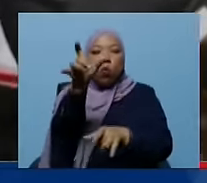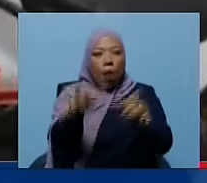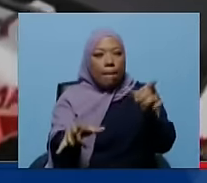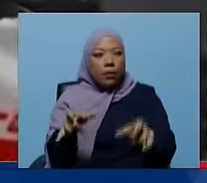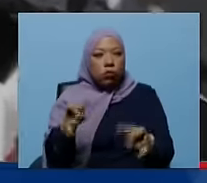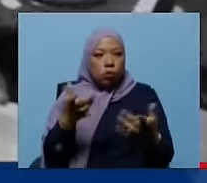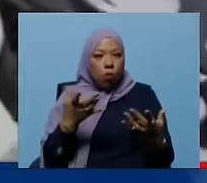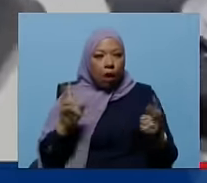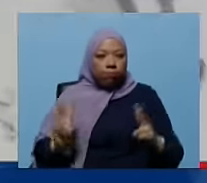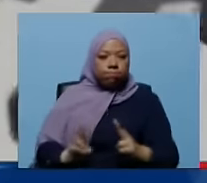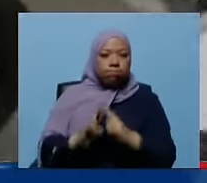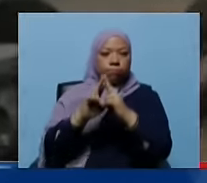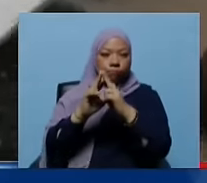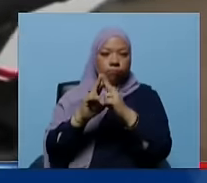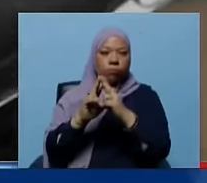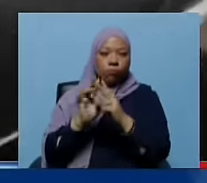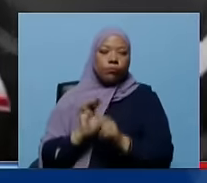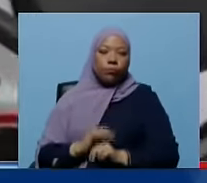al pueblo.